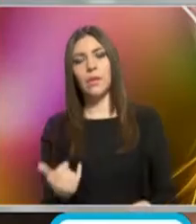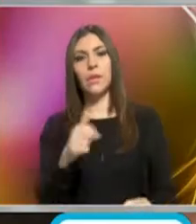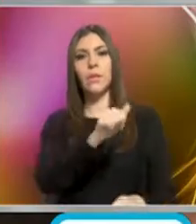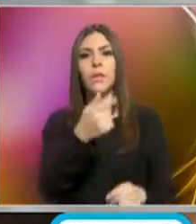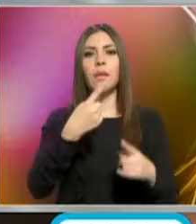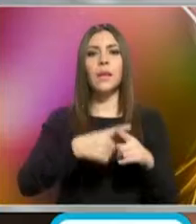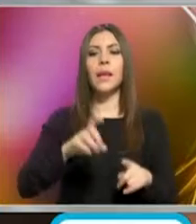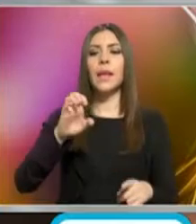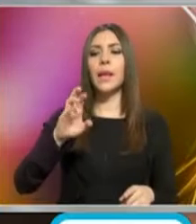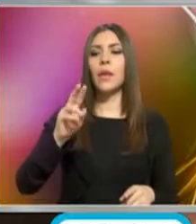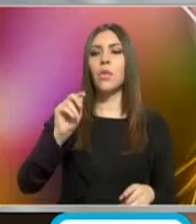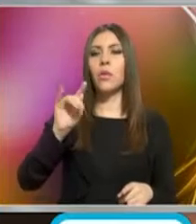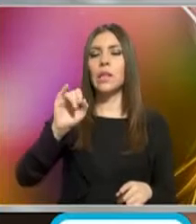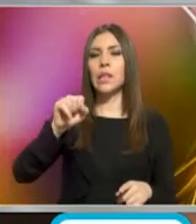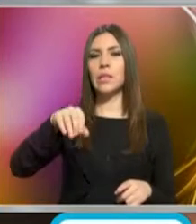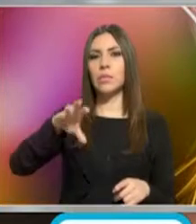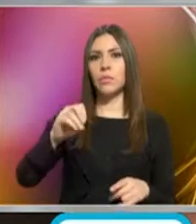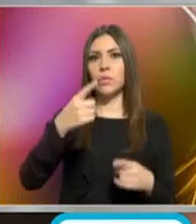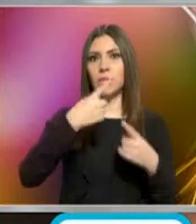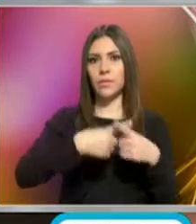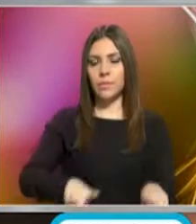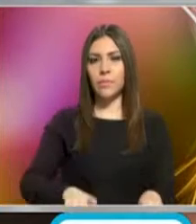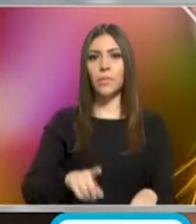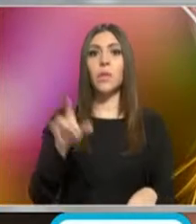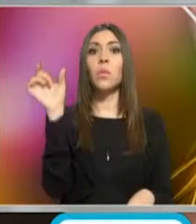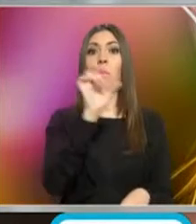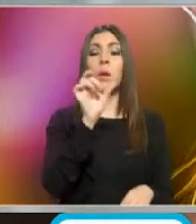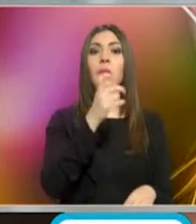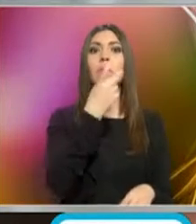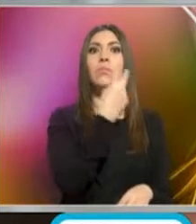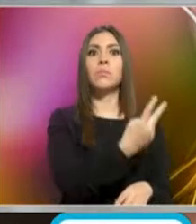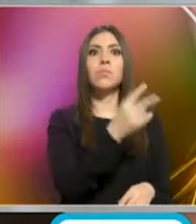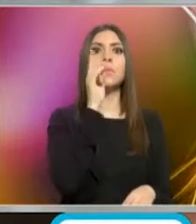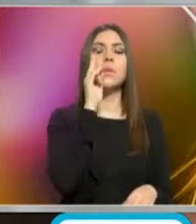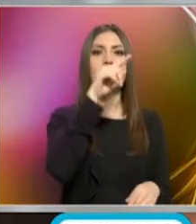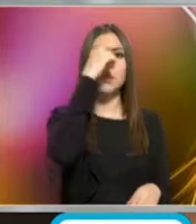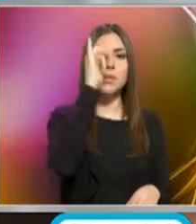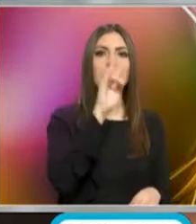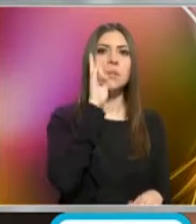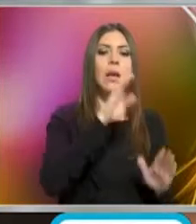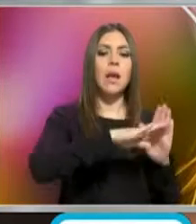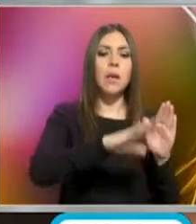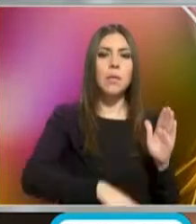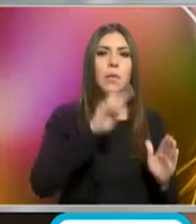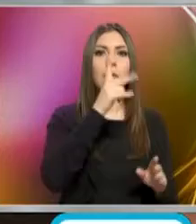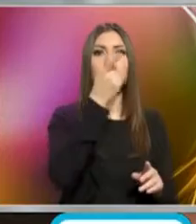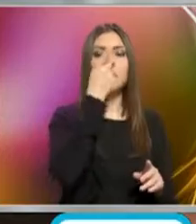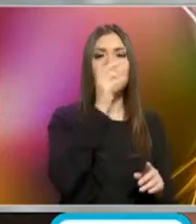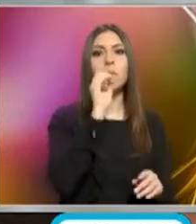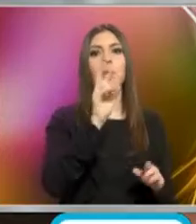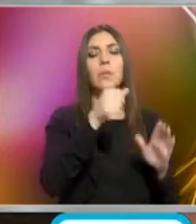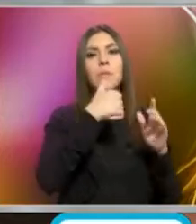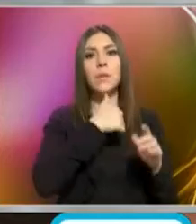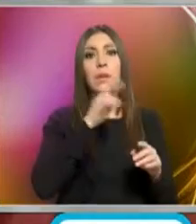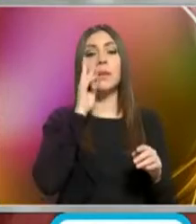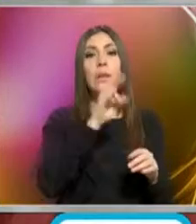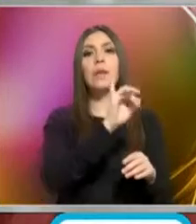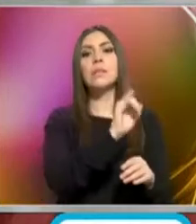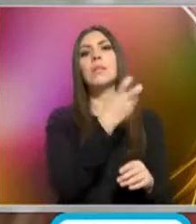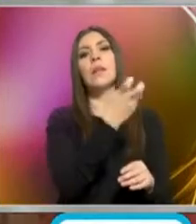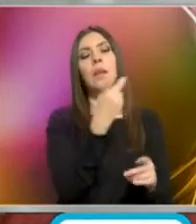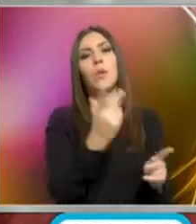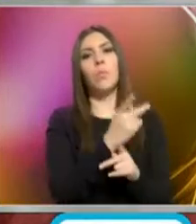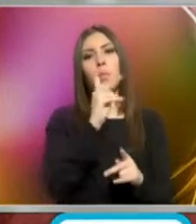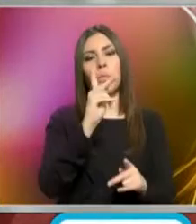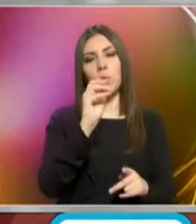con el erotismo. Pero hablabas de algo, la gran accesibilidad que Sí. hoy tenemos de la pornografía. Yo creo que muchos recordarán que antes para ver una película